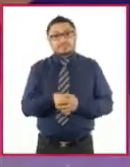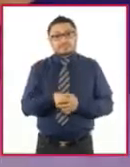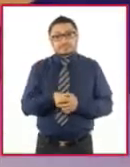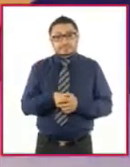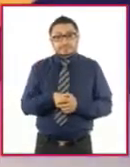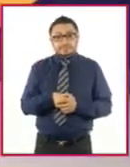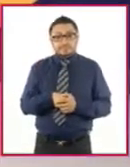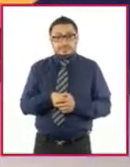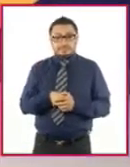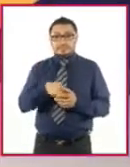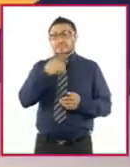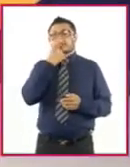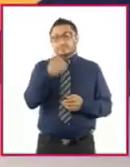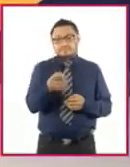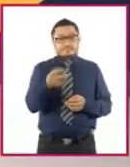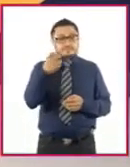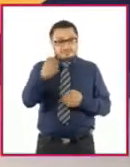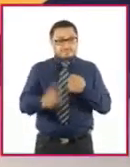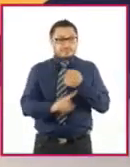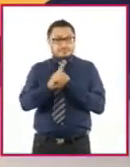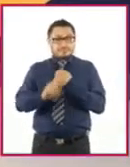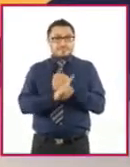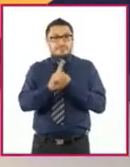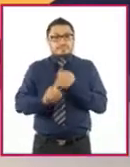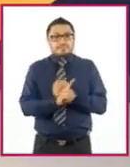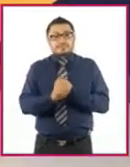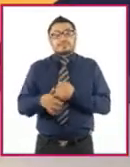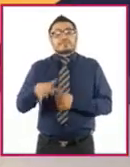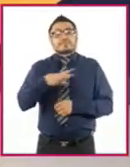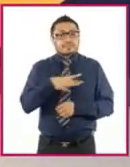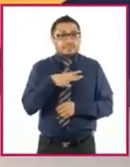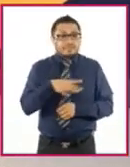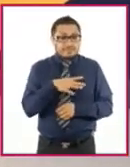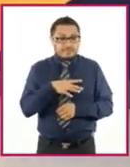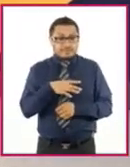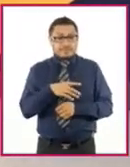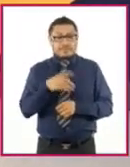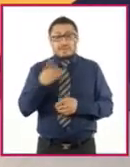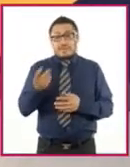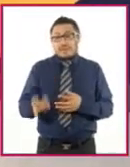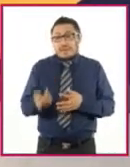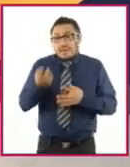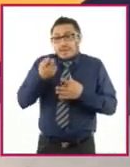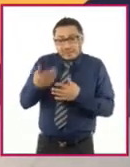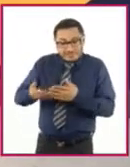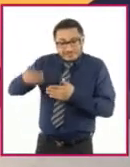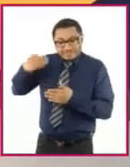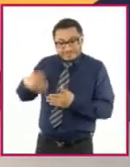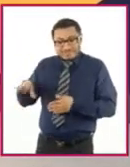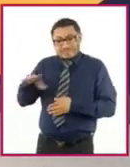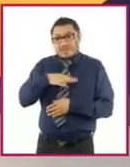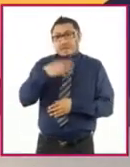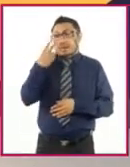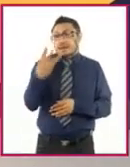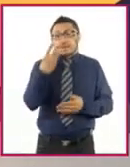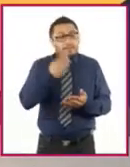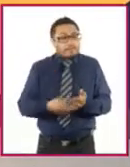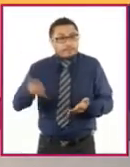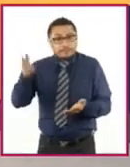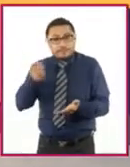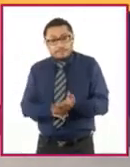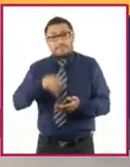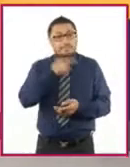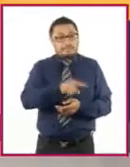Según se plantea en el problema, tenía inicialmente en su cuenta el triple de lo que